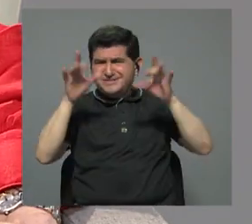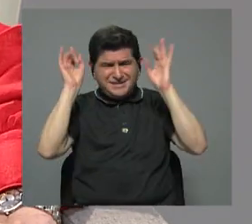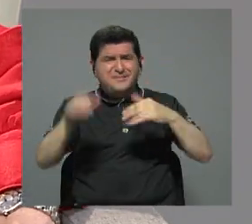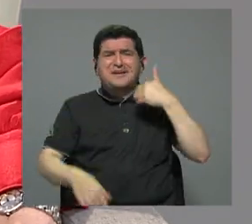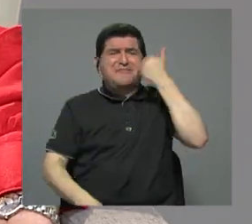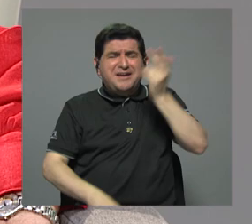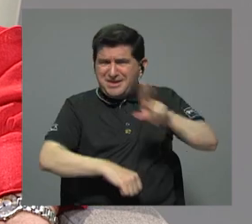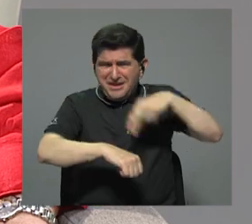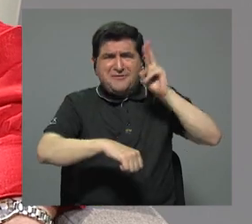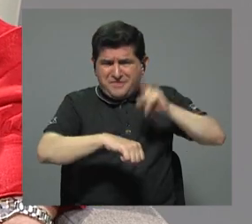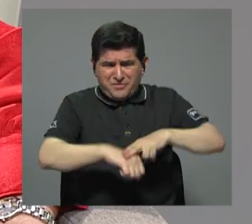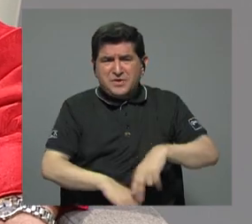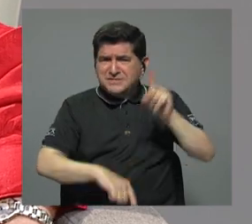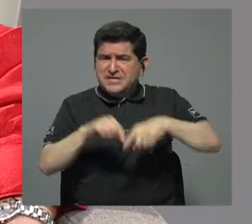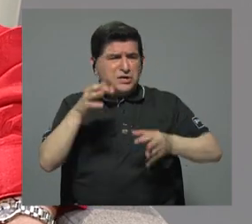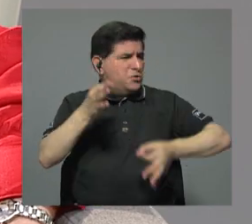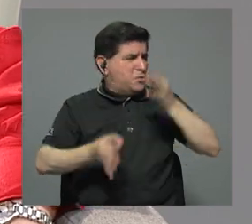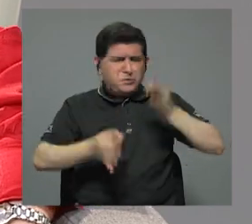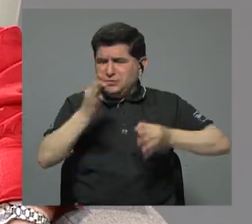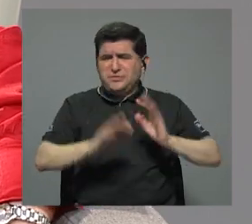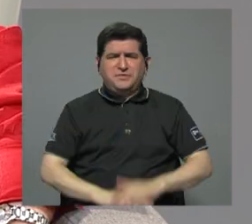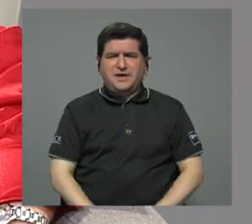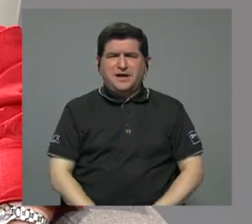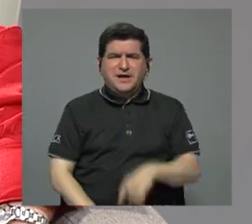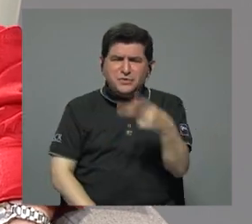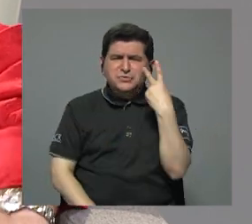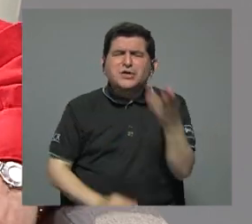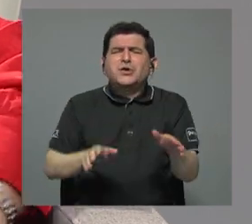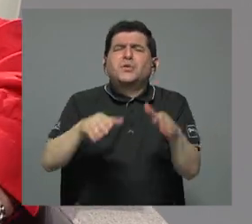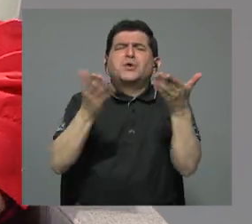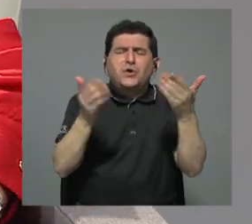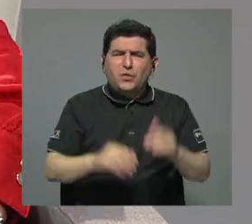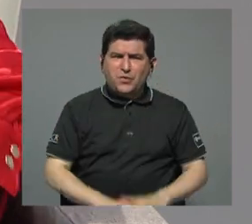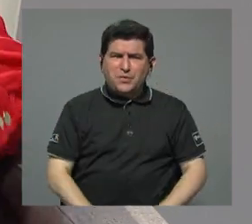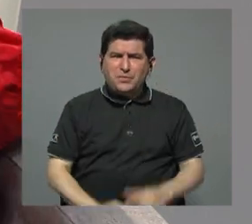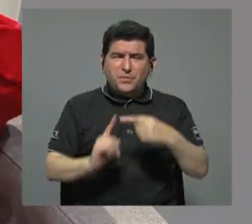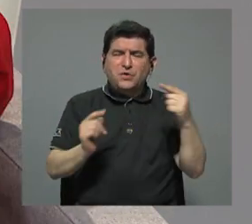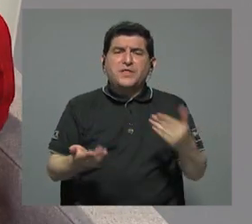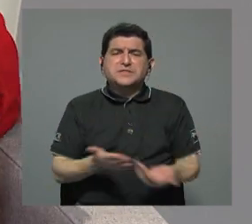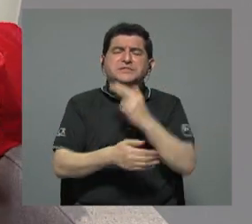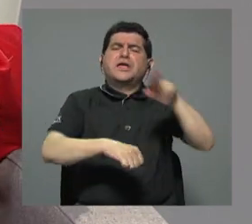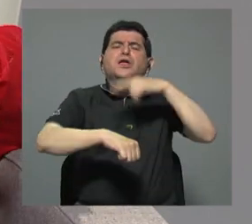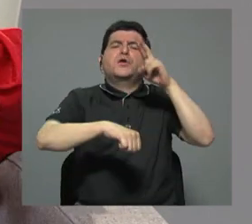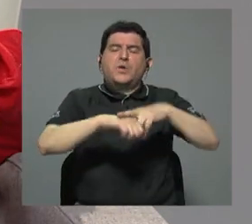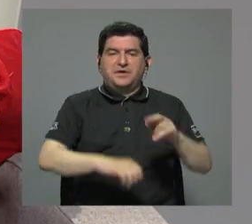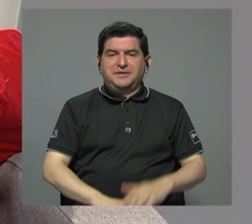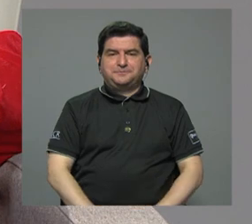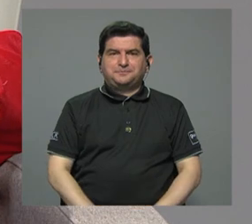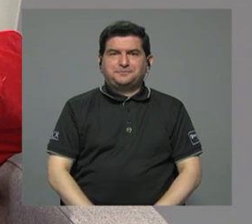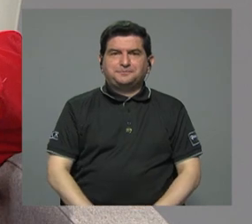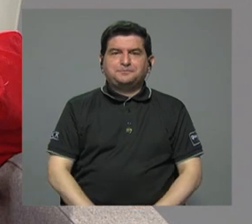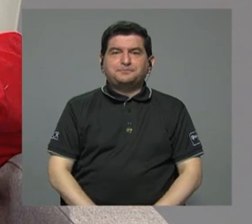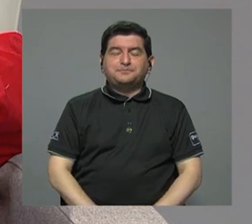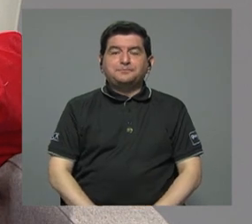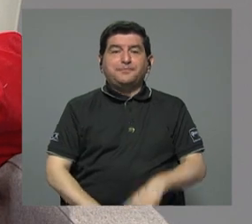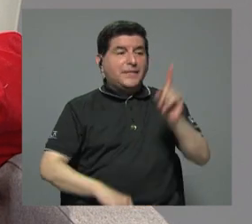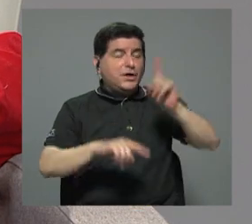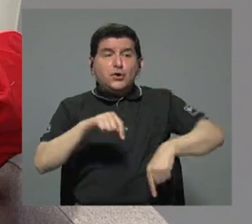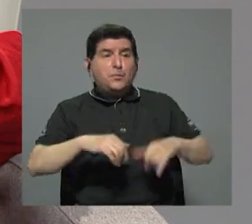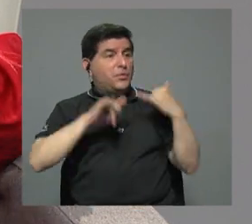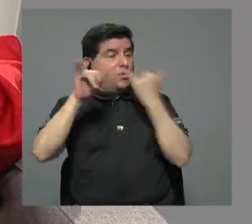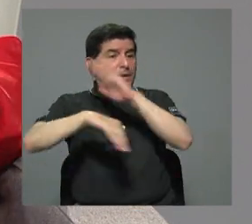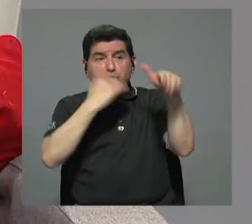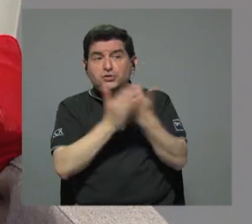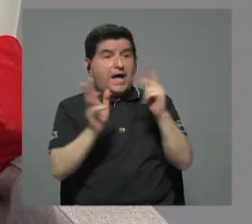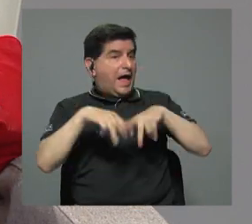vergüenza nacional y eso no se puede justificar como de ustedes de liberales de nueva reflexión bueno no podemos acusar a